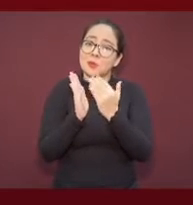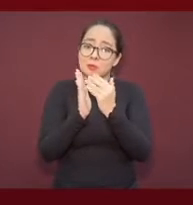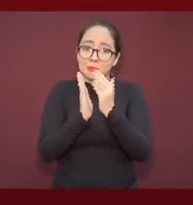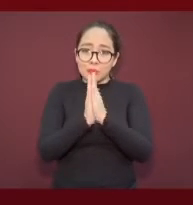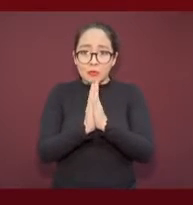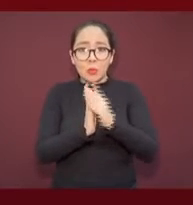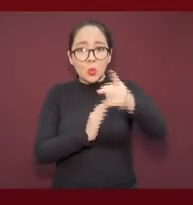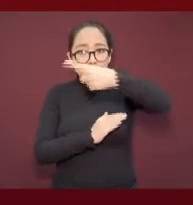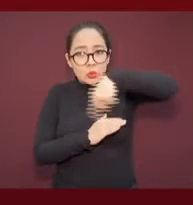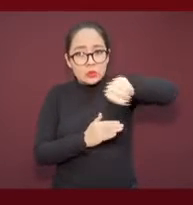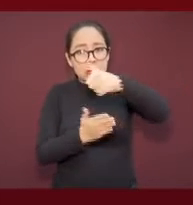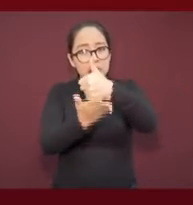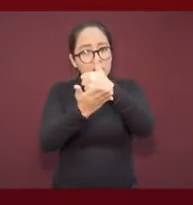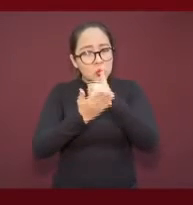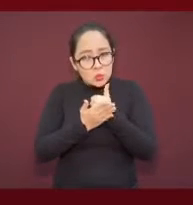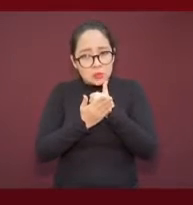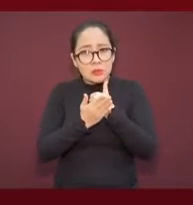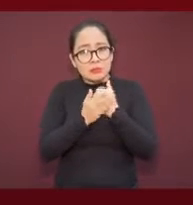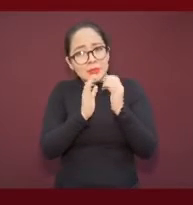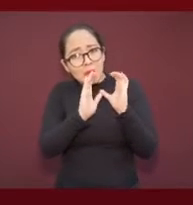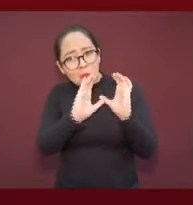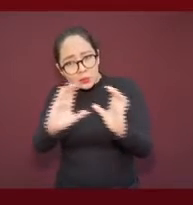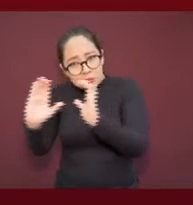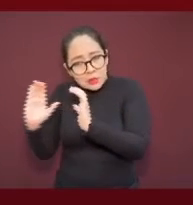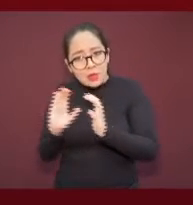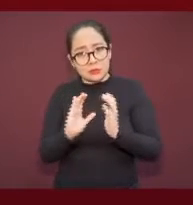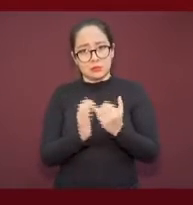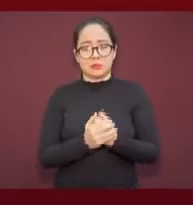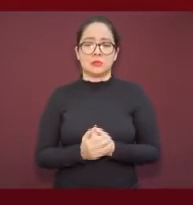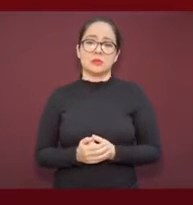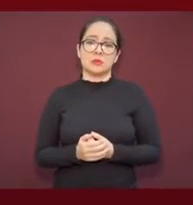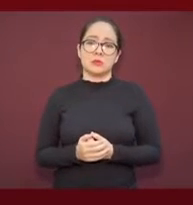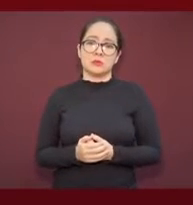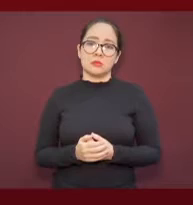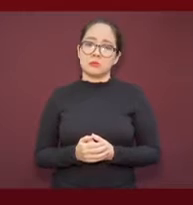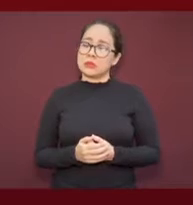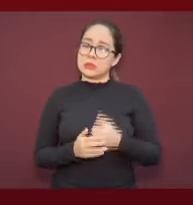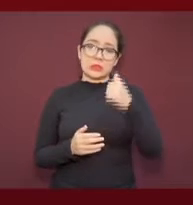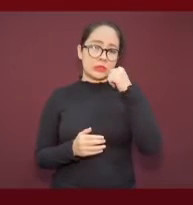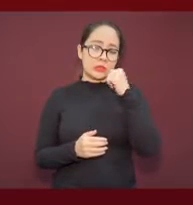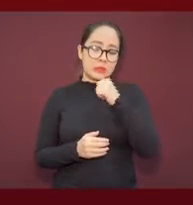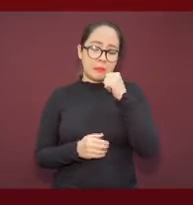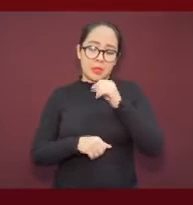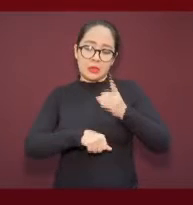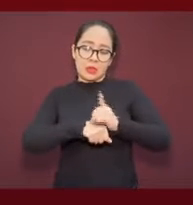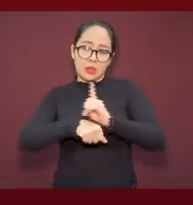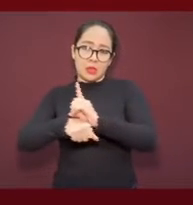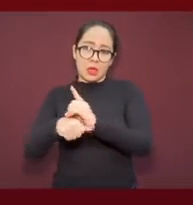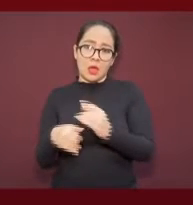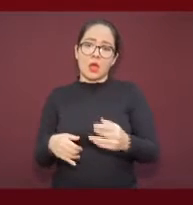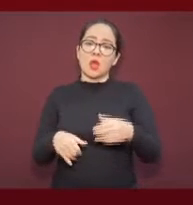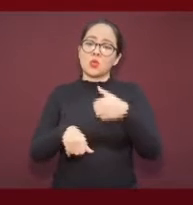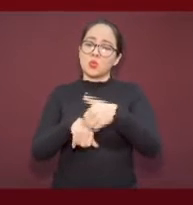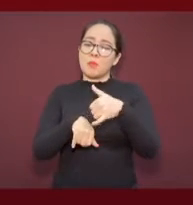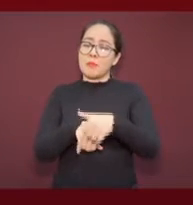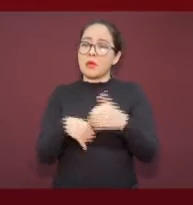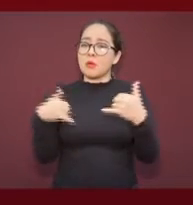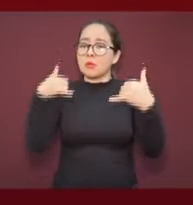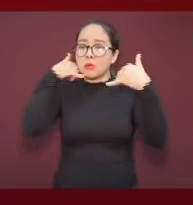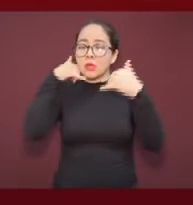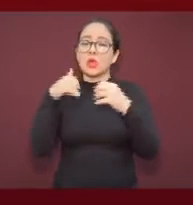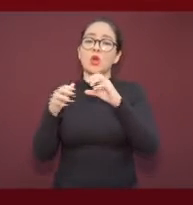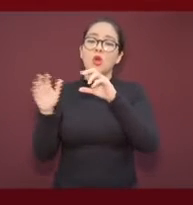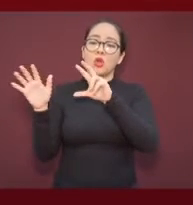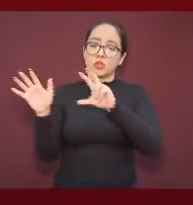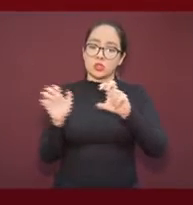y como siempre dejaré cada noche como cada noche el número de atención para coronarios el 800 0 1 1 2